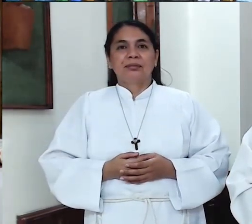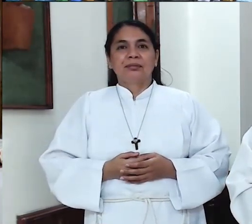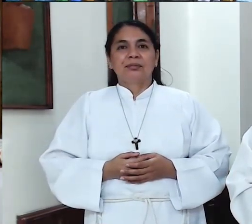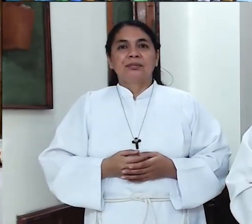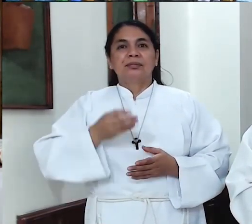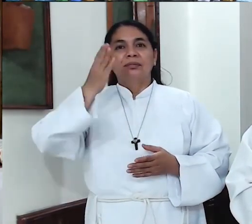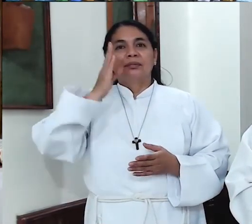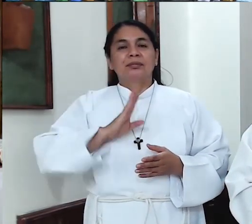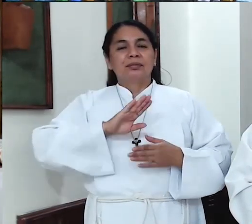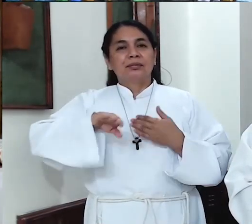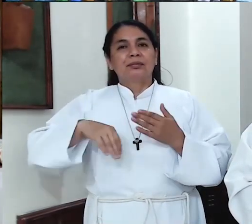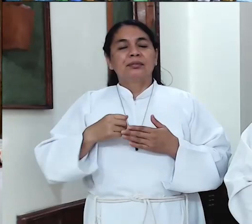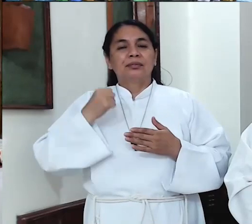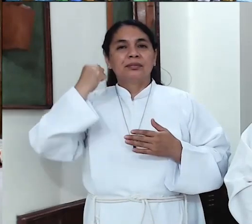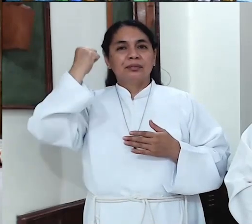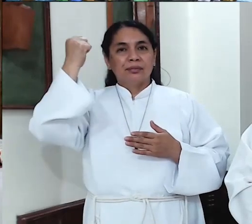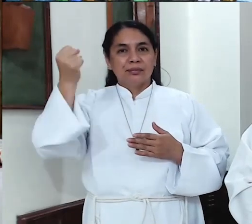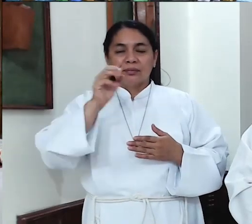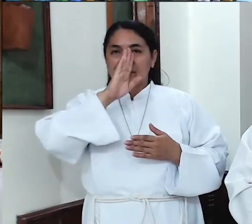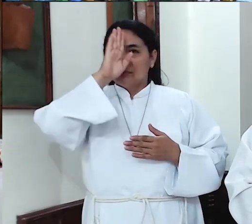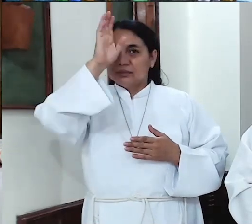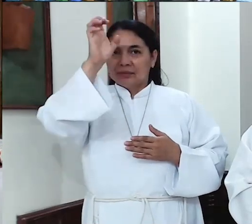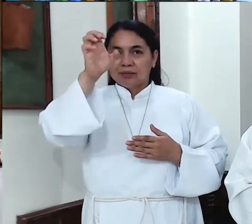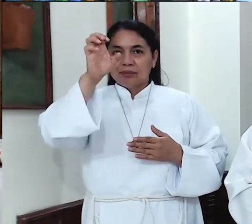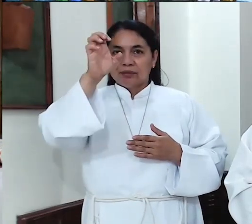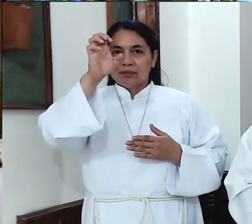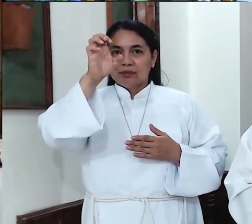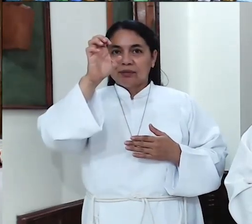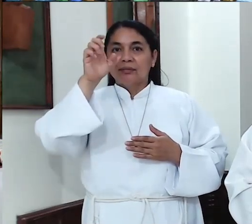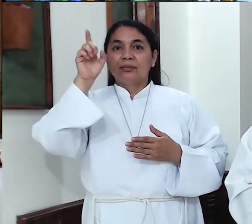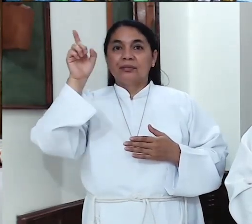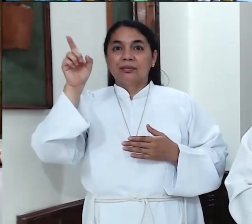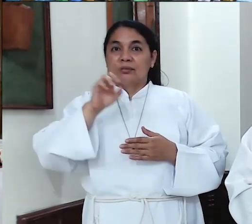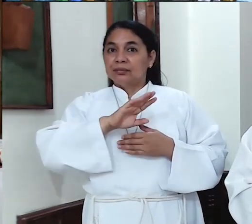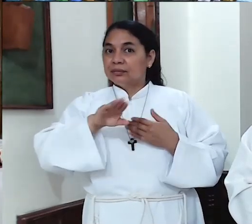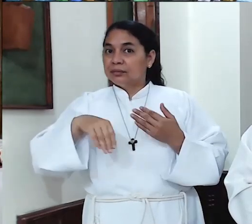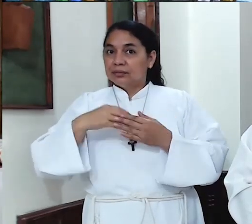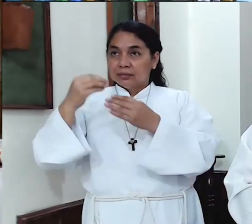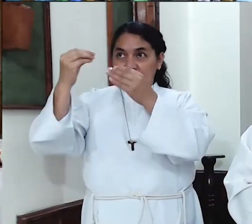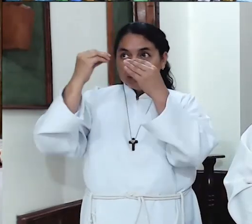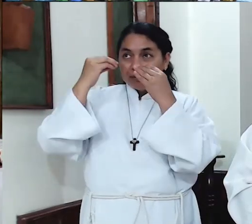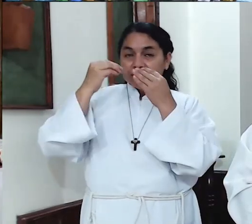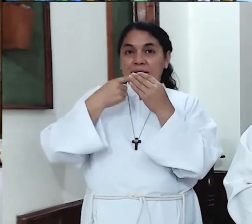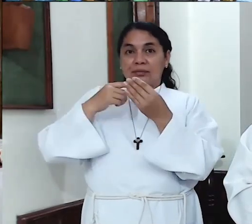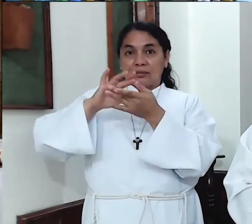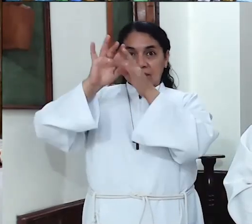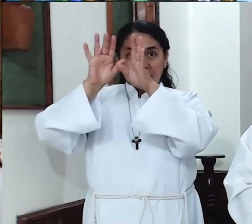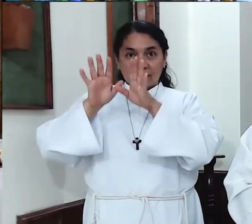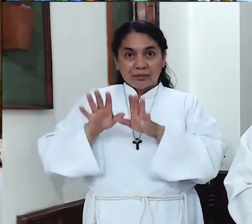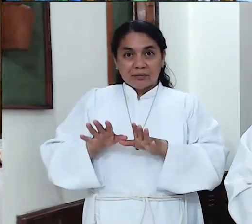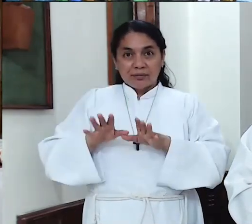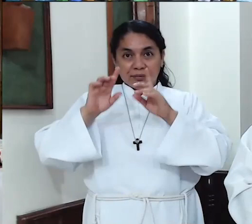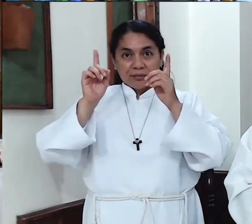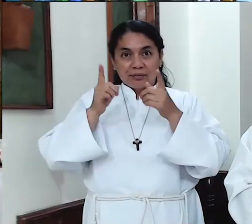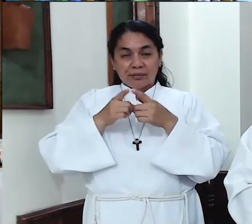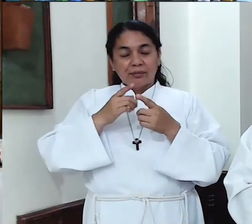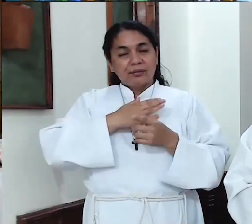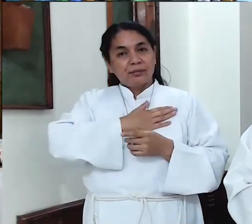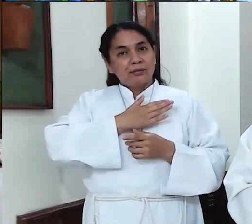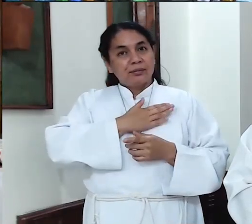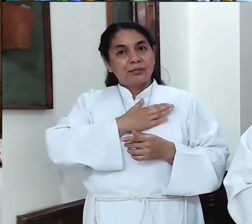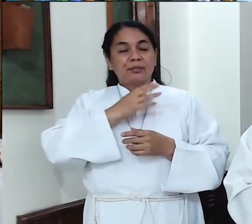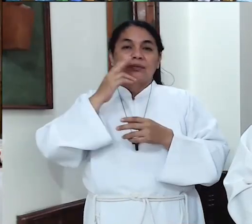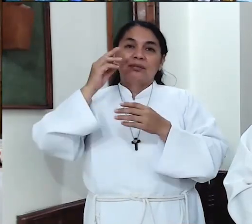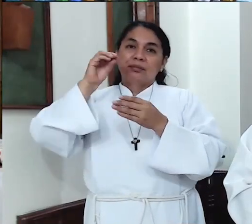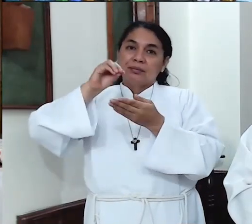Dios Todopoderoso y Eterno, a quien instruidos por el Espíritu Santo, confiadamente